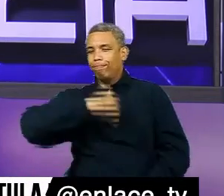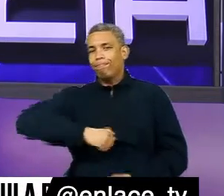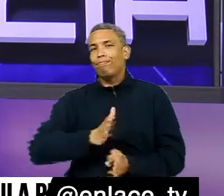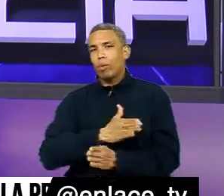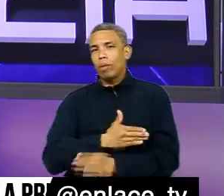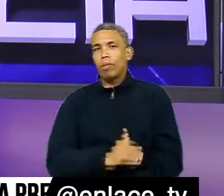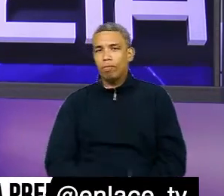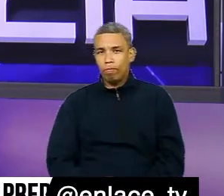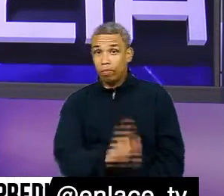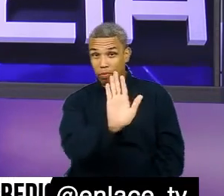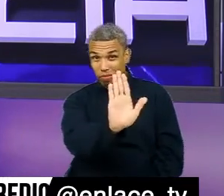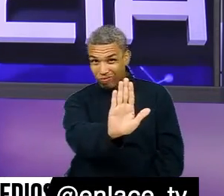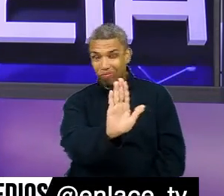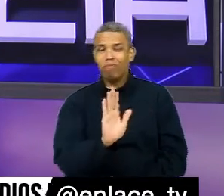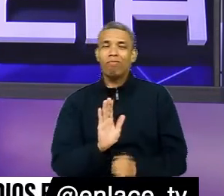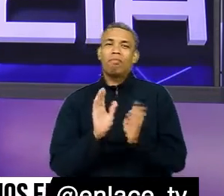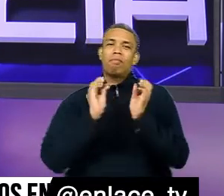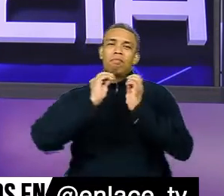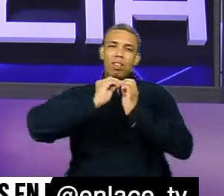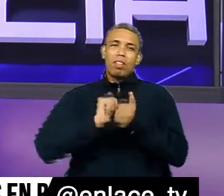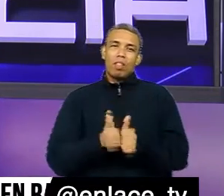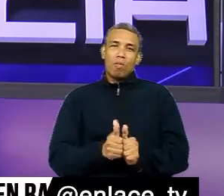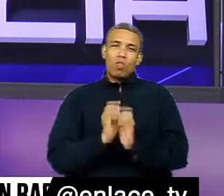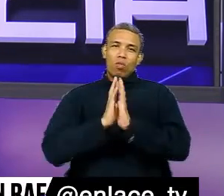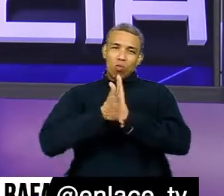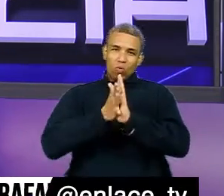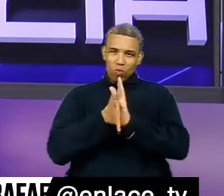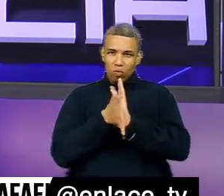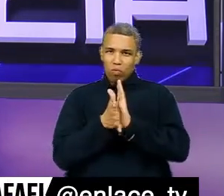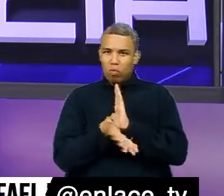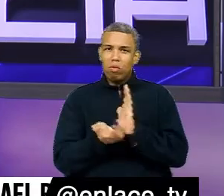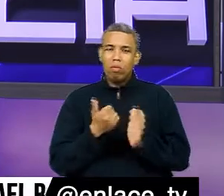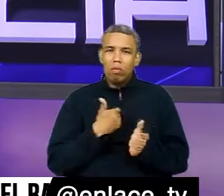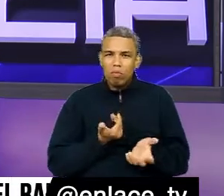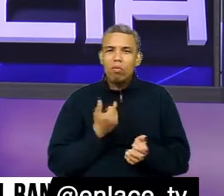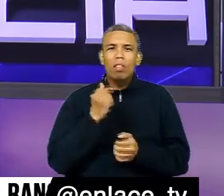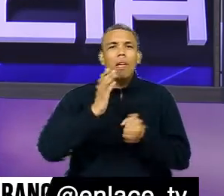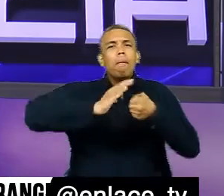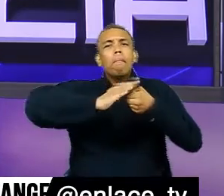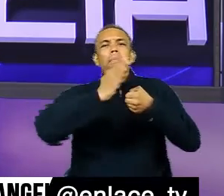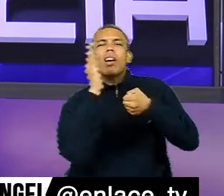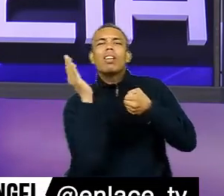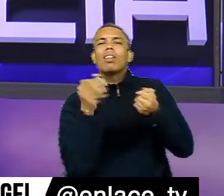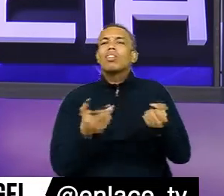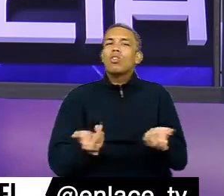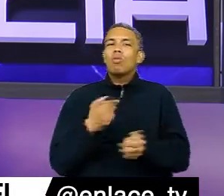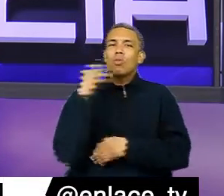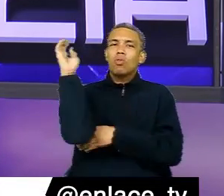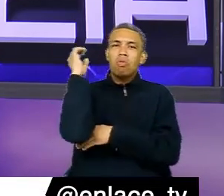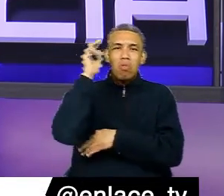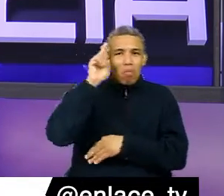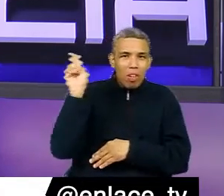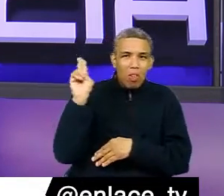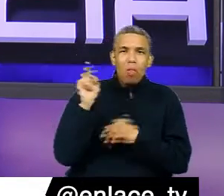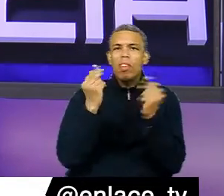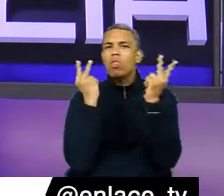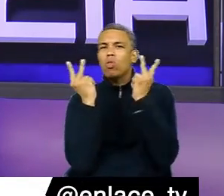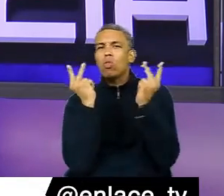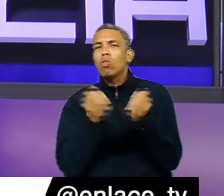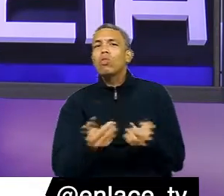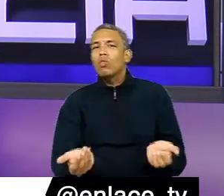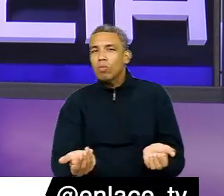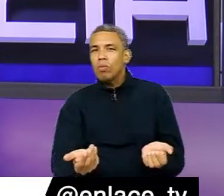Momento de hacer una pausa y al regresar información deportiva, detalles desde Barranquilla de este encuentro que deja 2-2 a Colombia